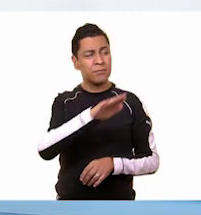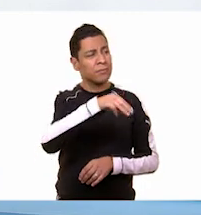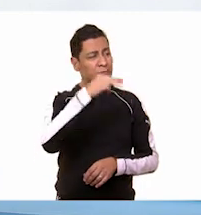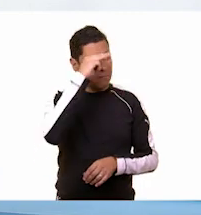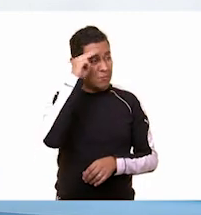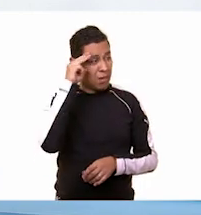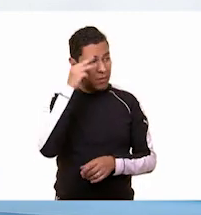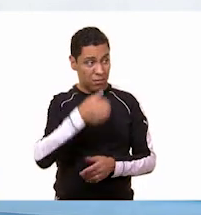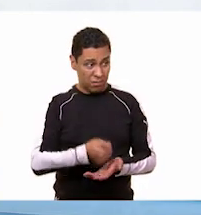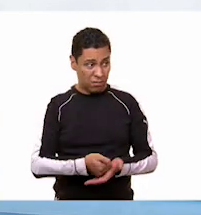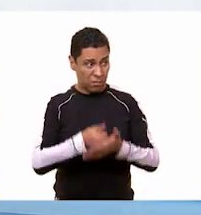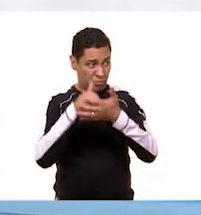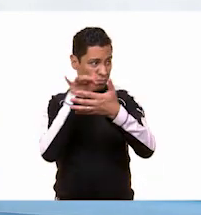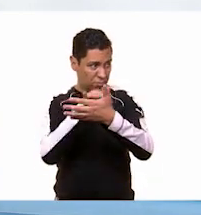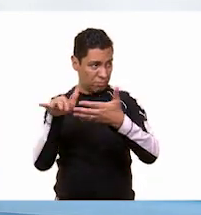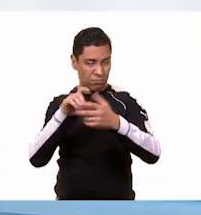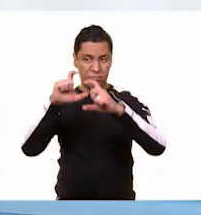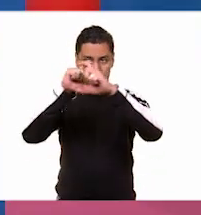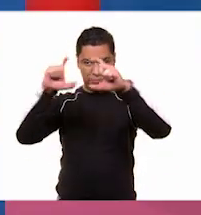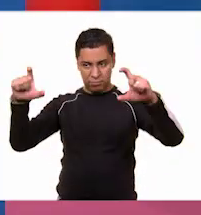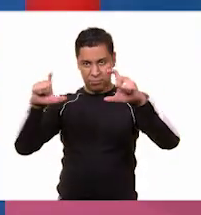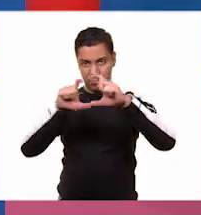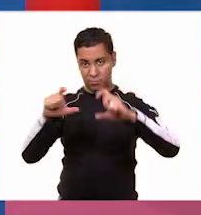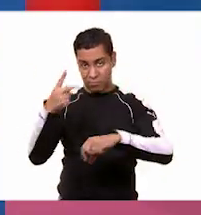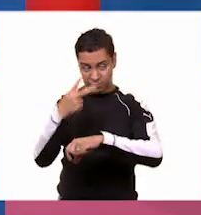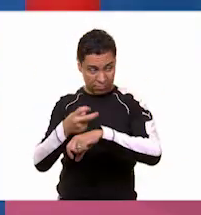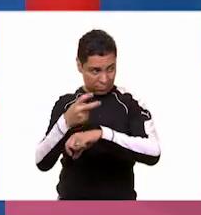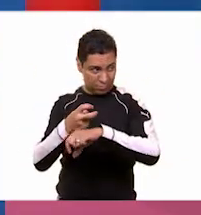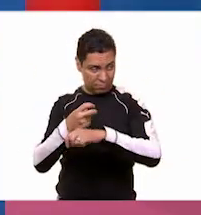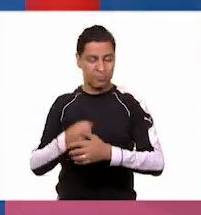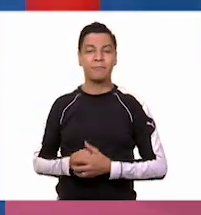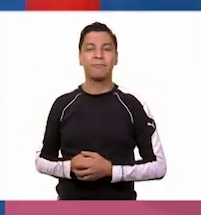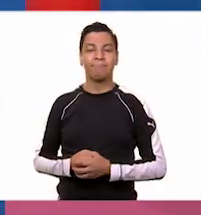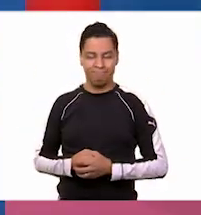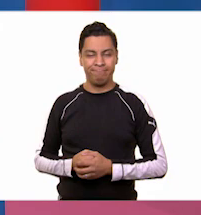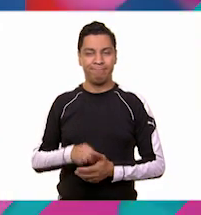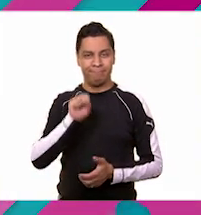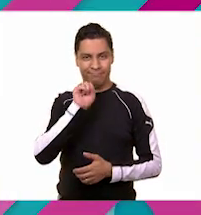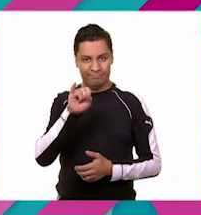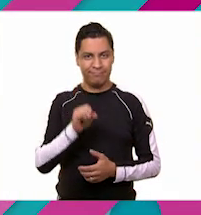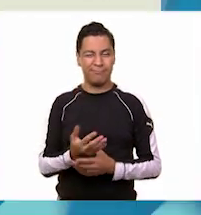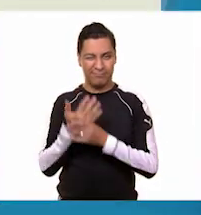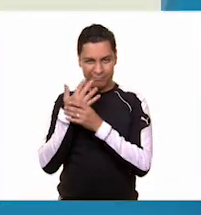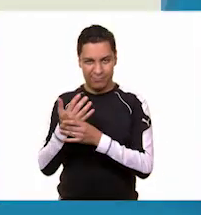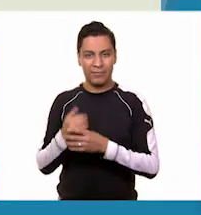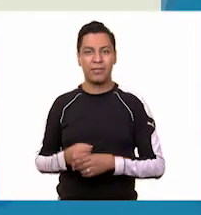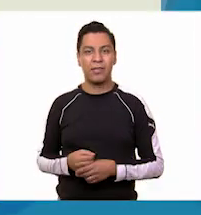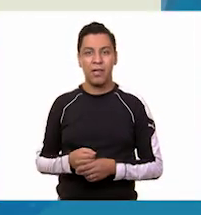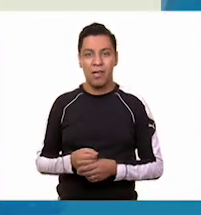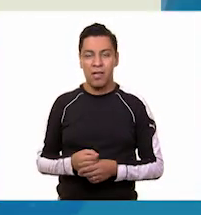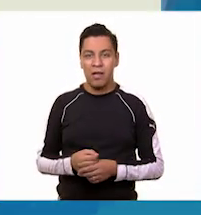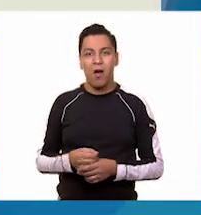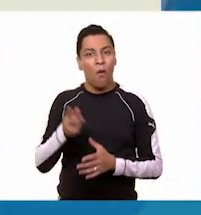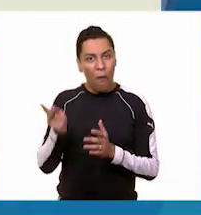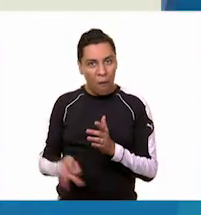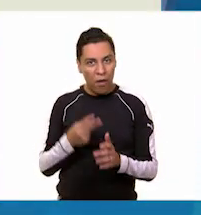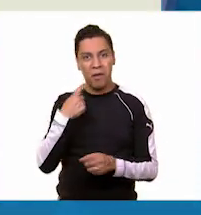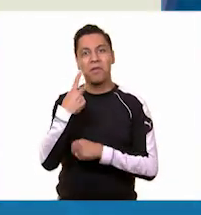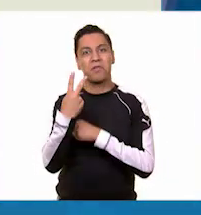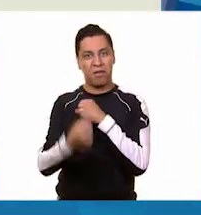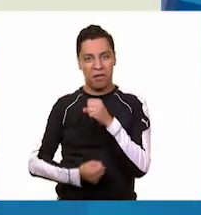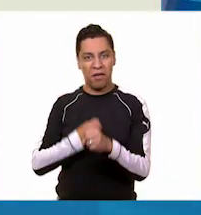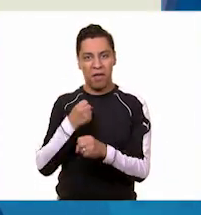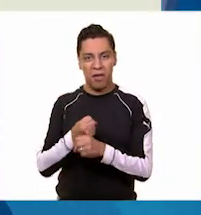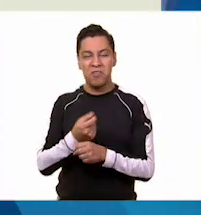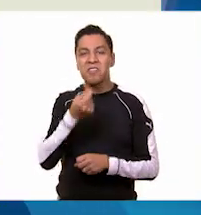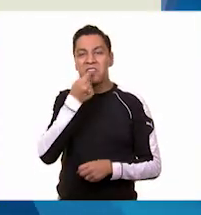con la lectura del siguiente párrafo, por favor? Por supuesto, maestro. Dice así. Por segundo año consecutivo, un niño